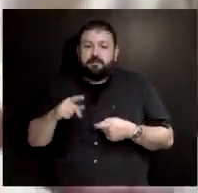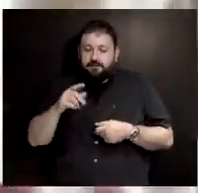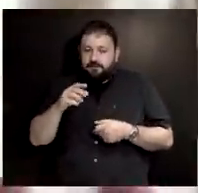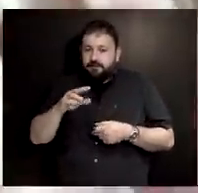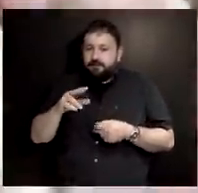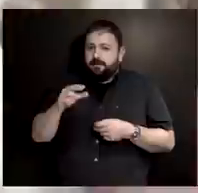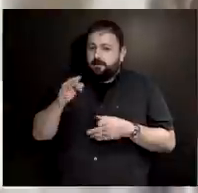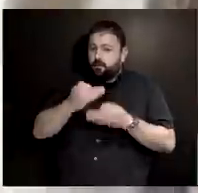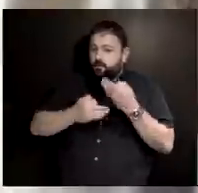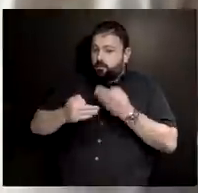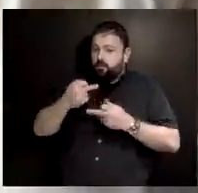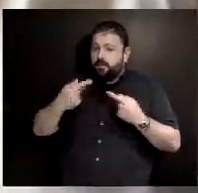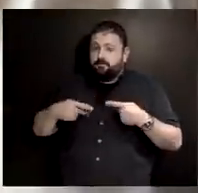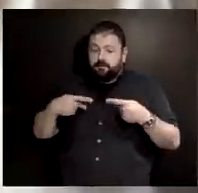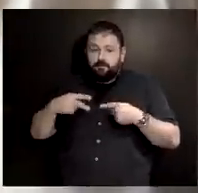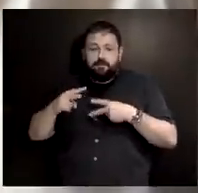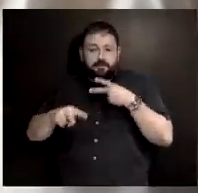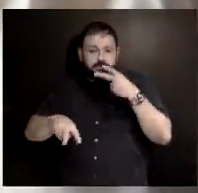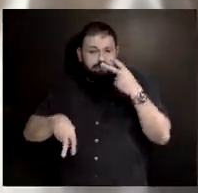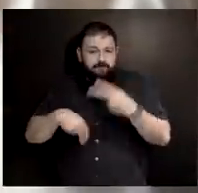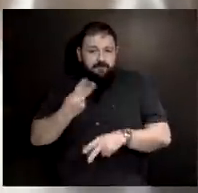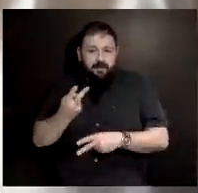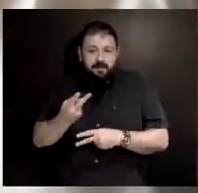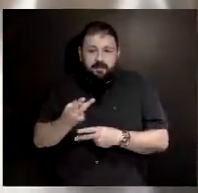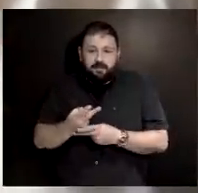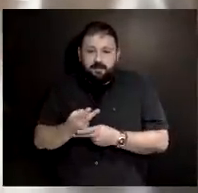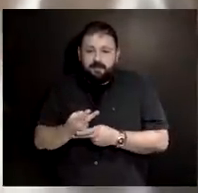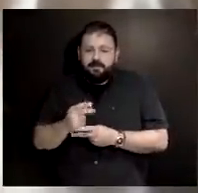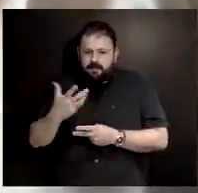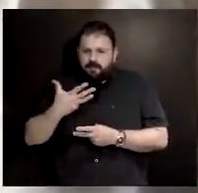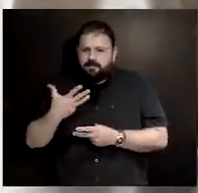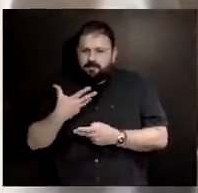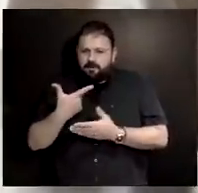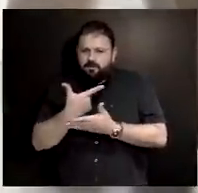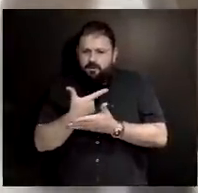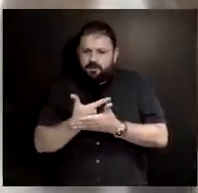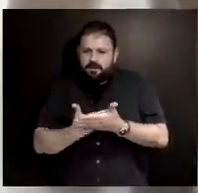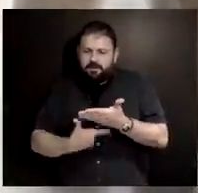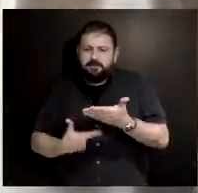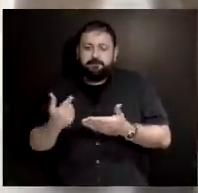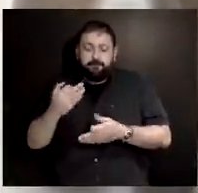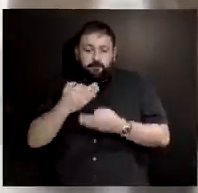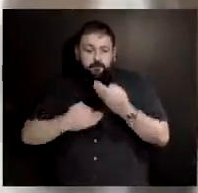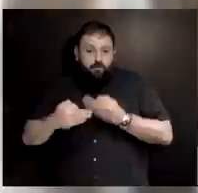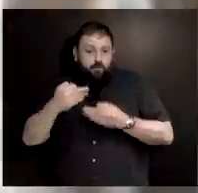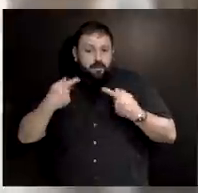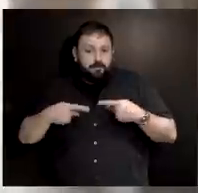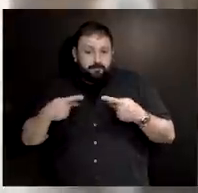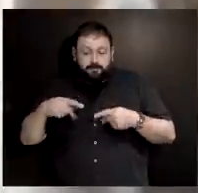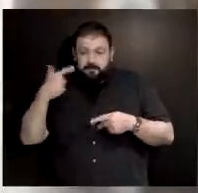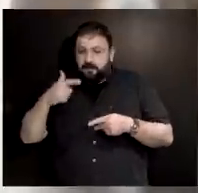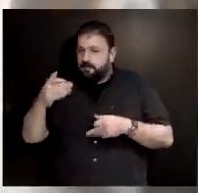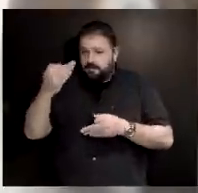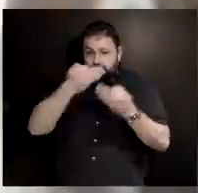van a asistir por parte de, aquí lo tengo la lista, todos los calificados a Extravaganas de Guadalajara,